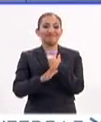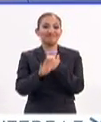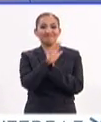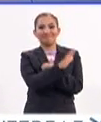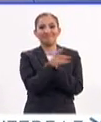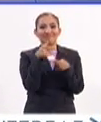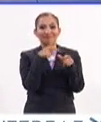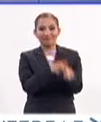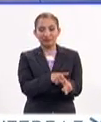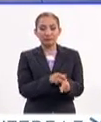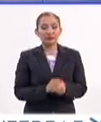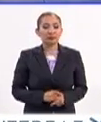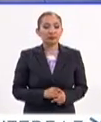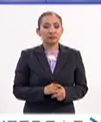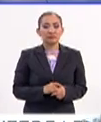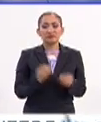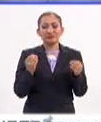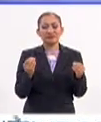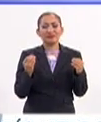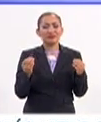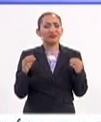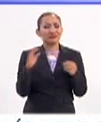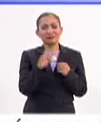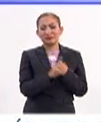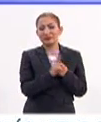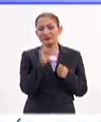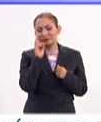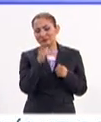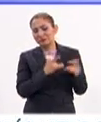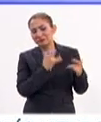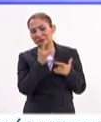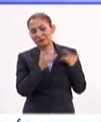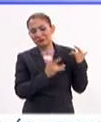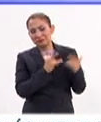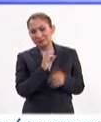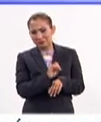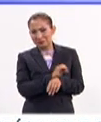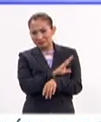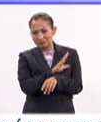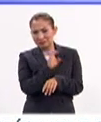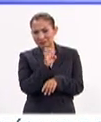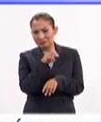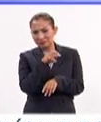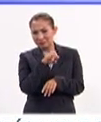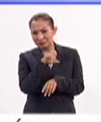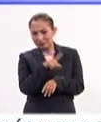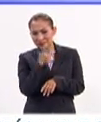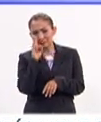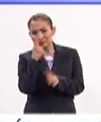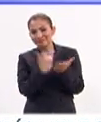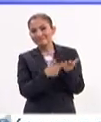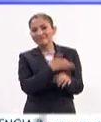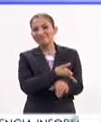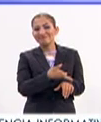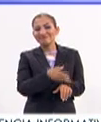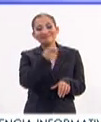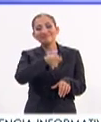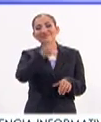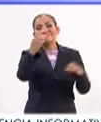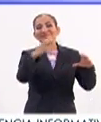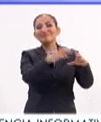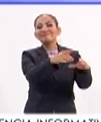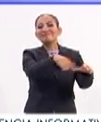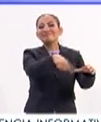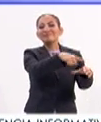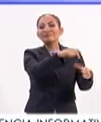poder continuar. Muchos de estos problemas emocionales parten desde la familia, porque es la primera